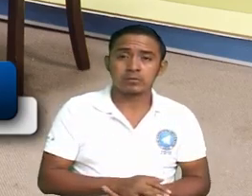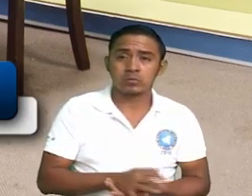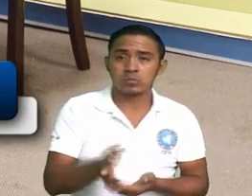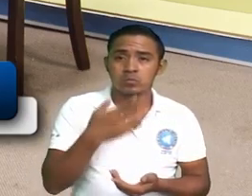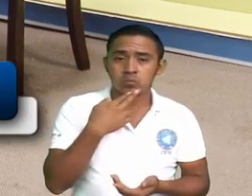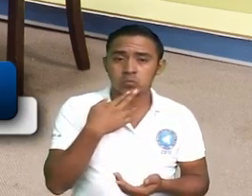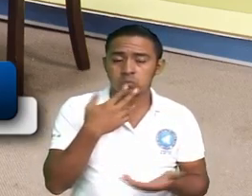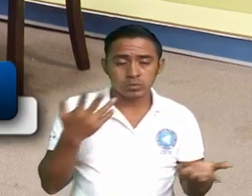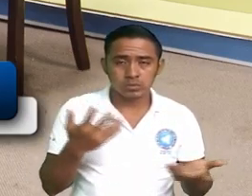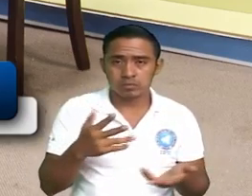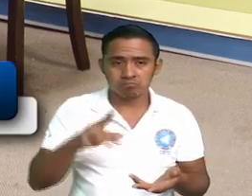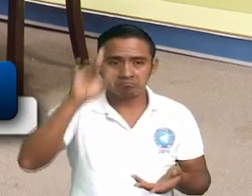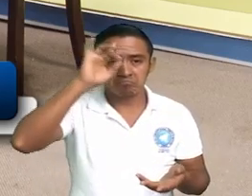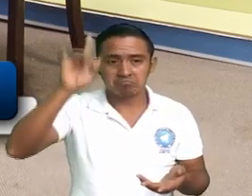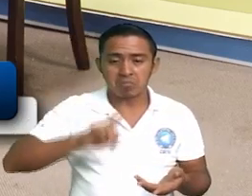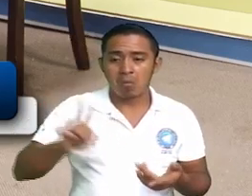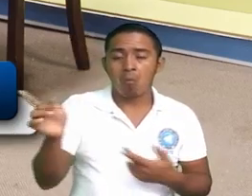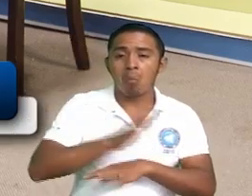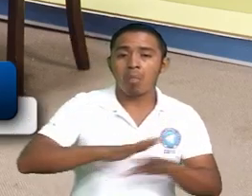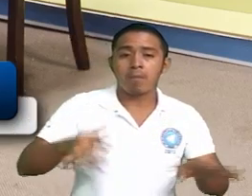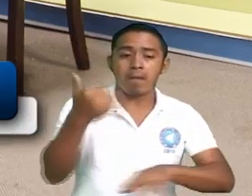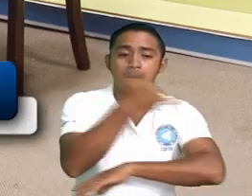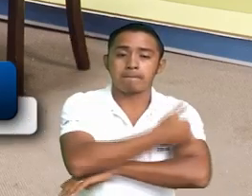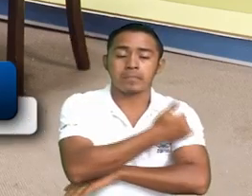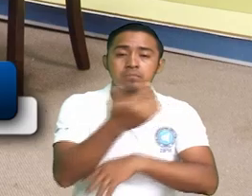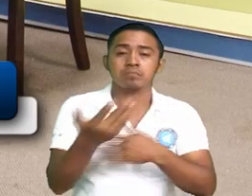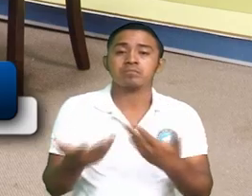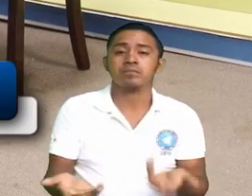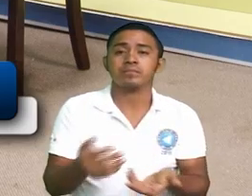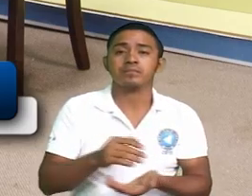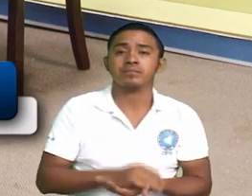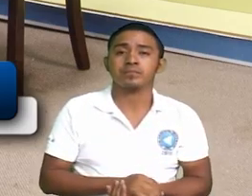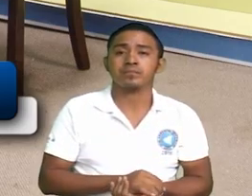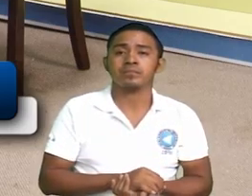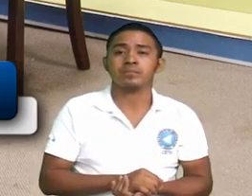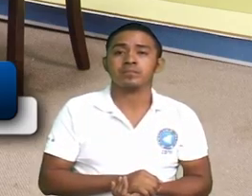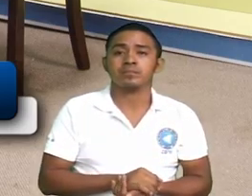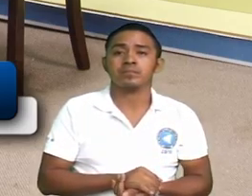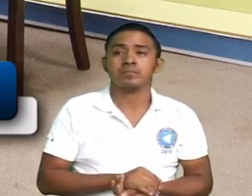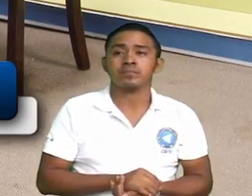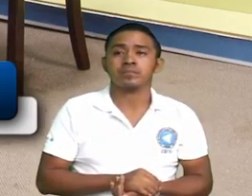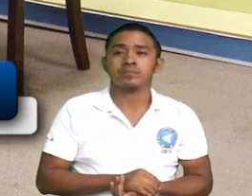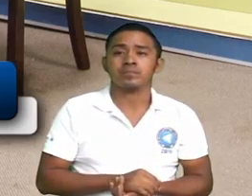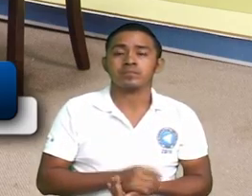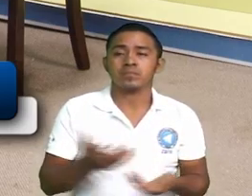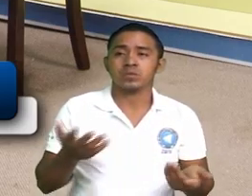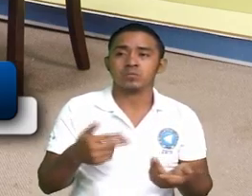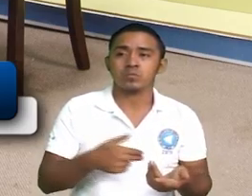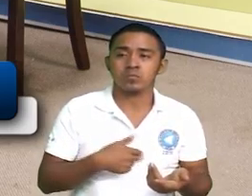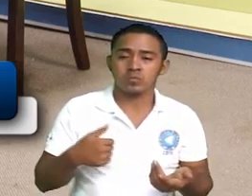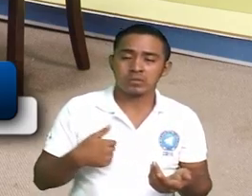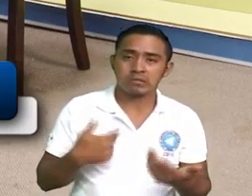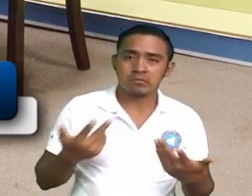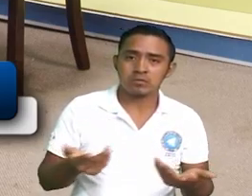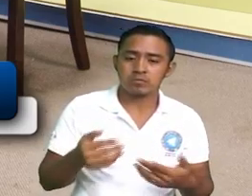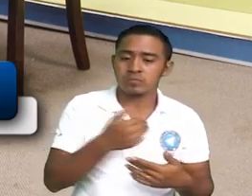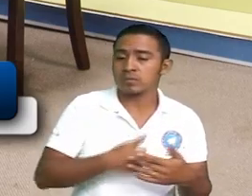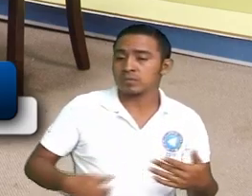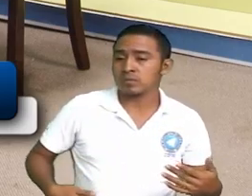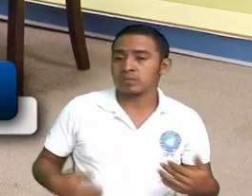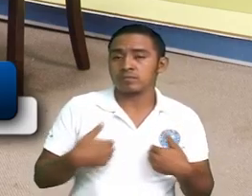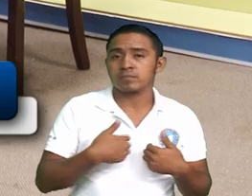pierden, que no saben, pues, cuál fue la última vacuna que se aplicaron. ¿Cómo hacemos en este caso? ¿Cómo hace el Ministerio